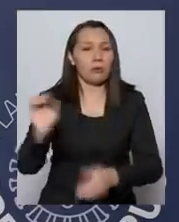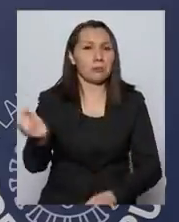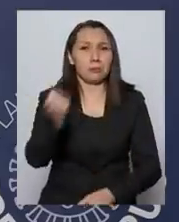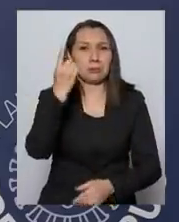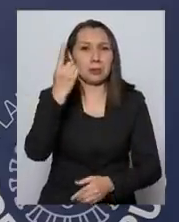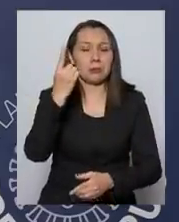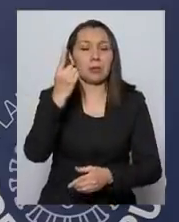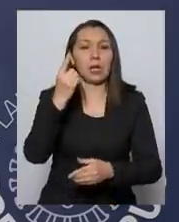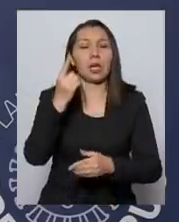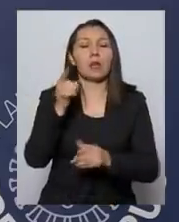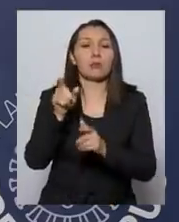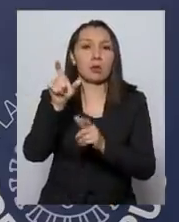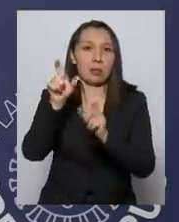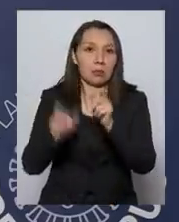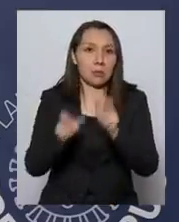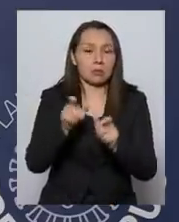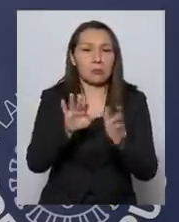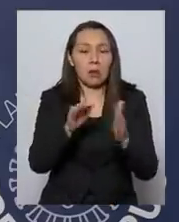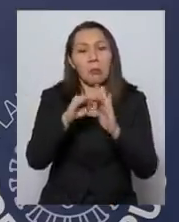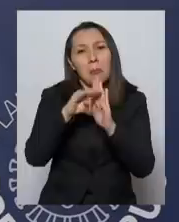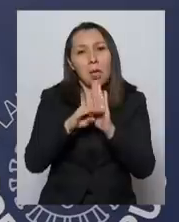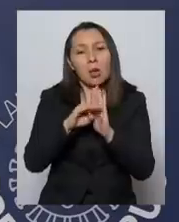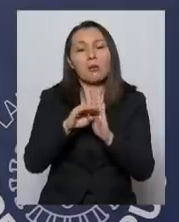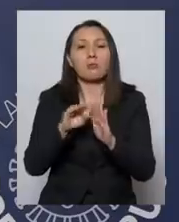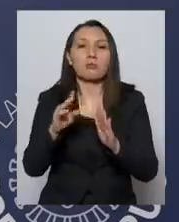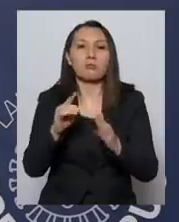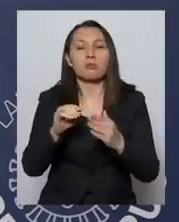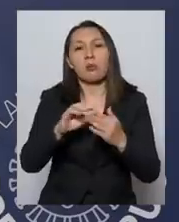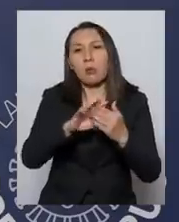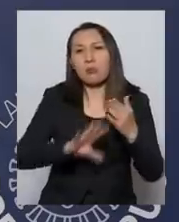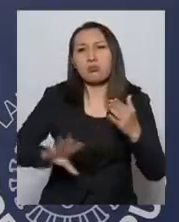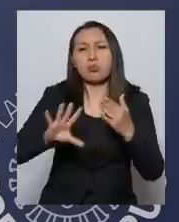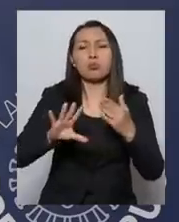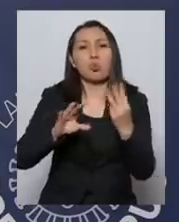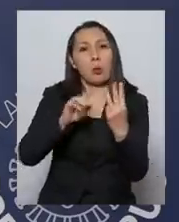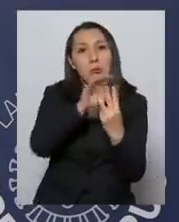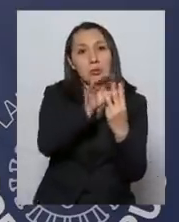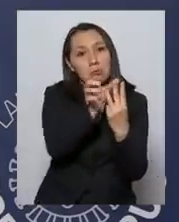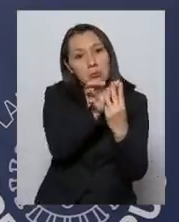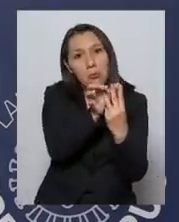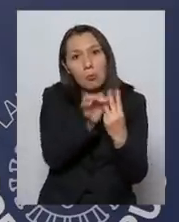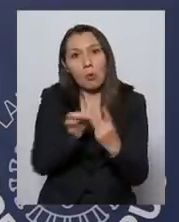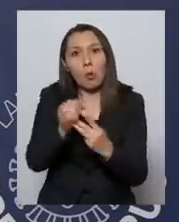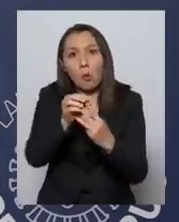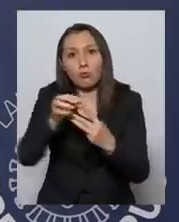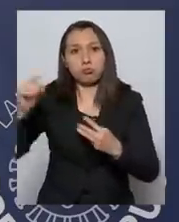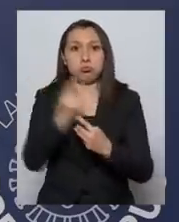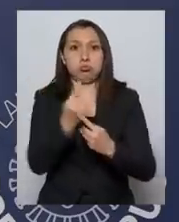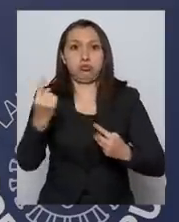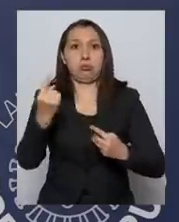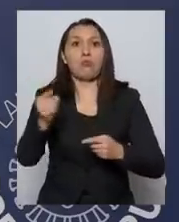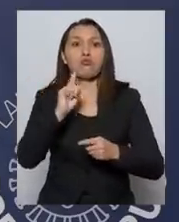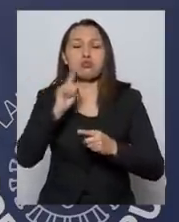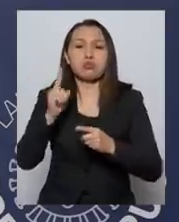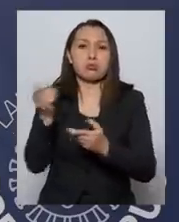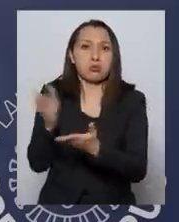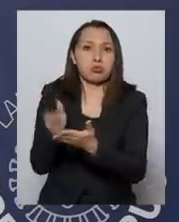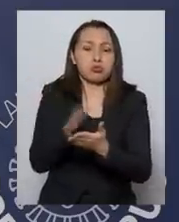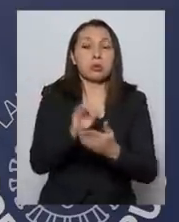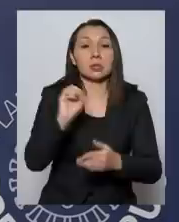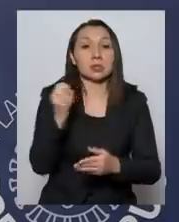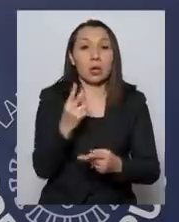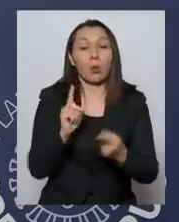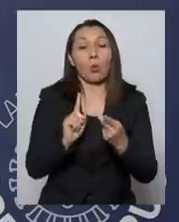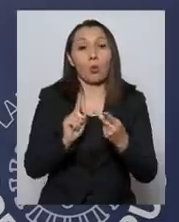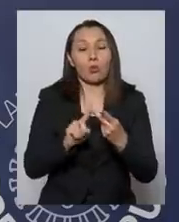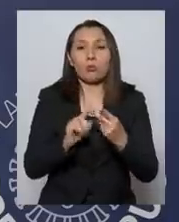encabezando la lista con un poco menos de un tercio de los casos del mundo. Le sigue, en segundo lugar,